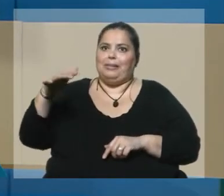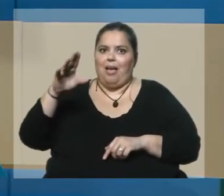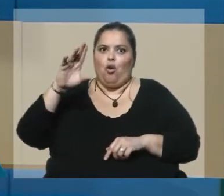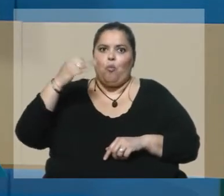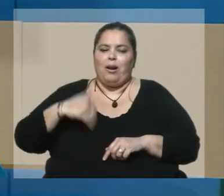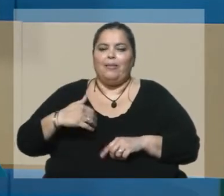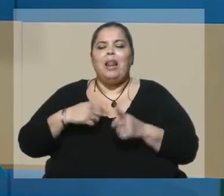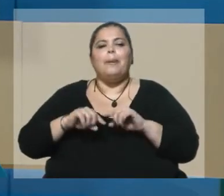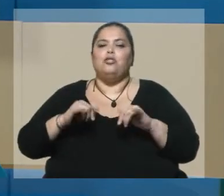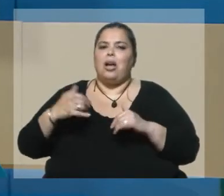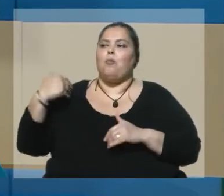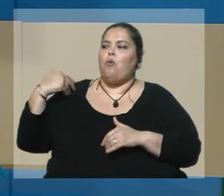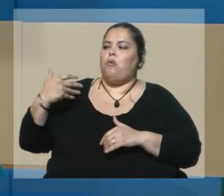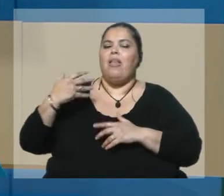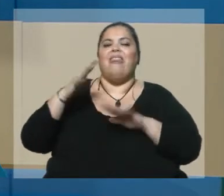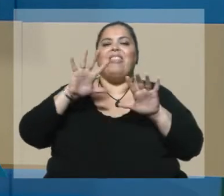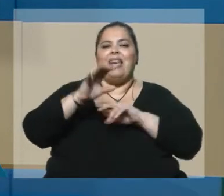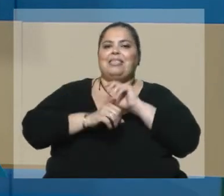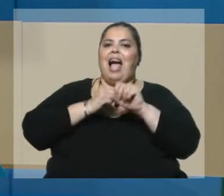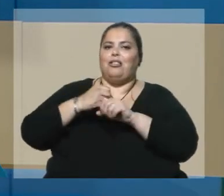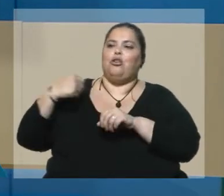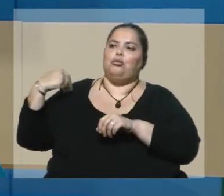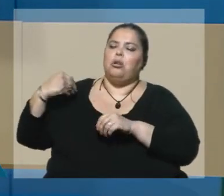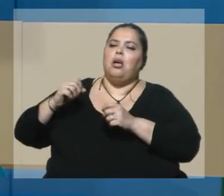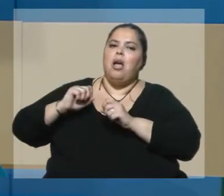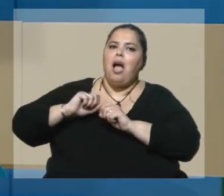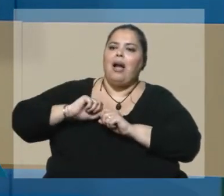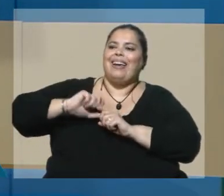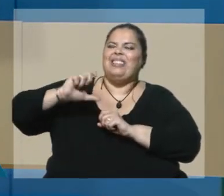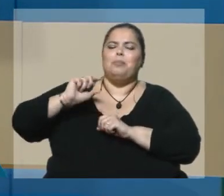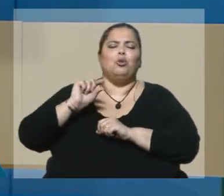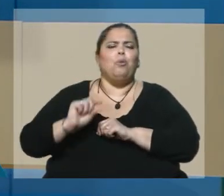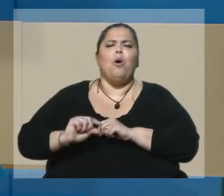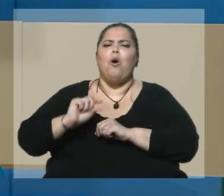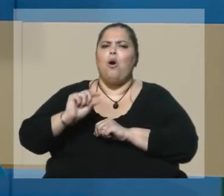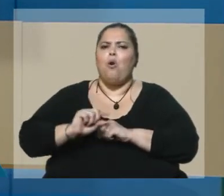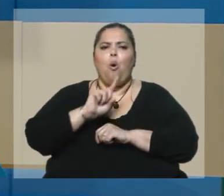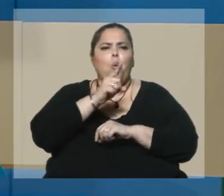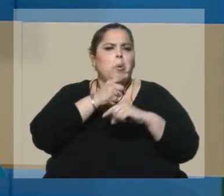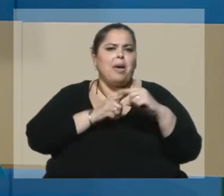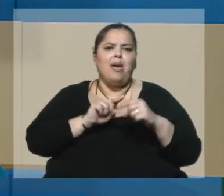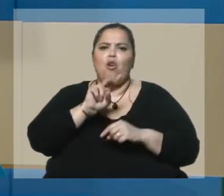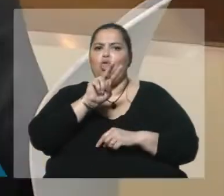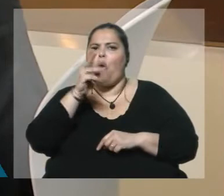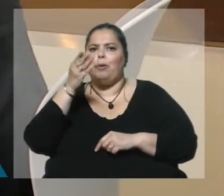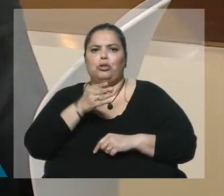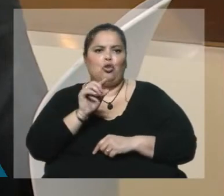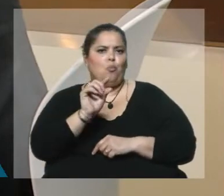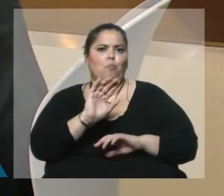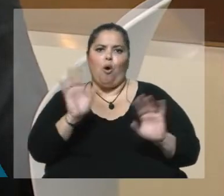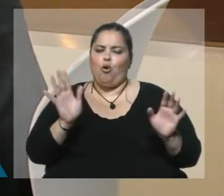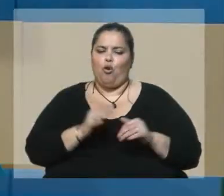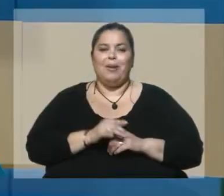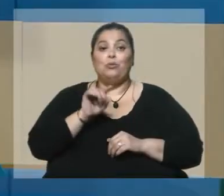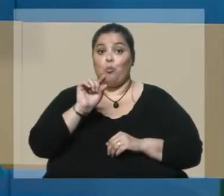una diez años de crecimiento Modesto en torno al uno y medio dos por ciento y eso es poco para la tradición de